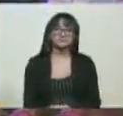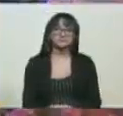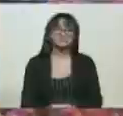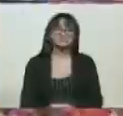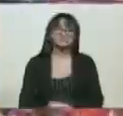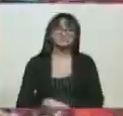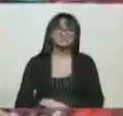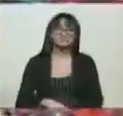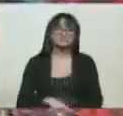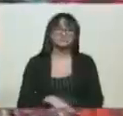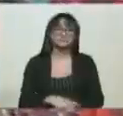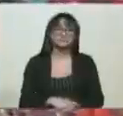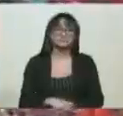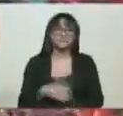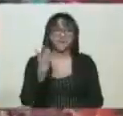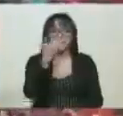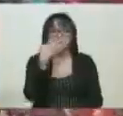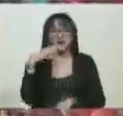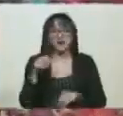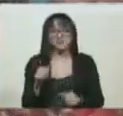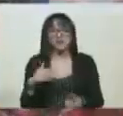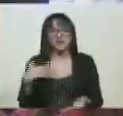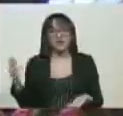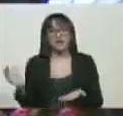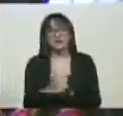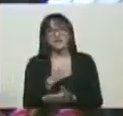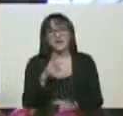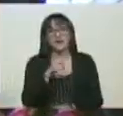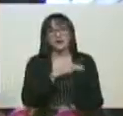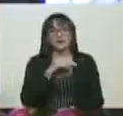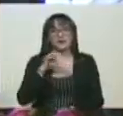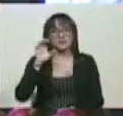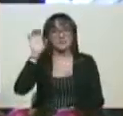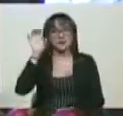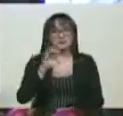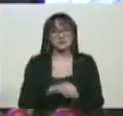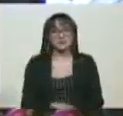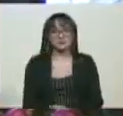El imperialismo quiere que eliminemos el carnet de la patria.